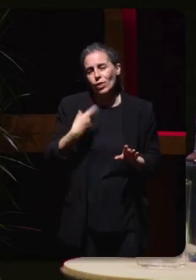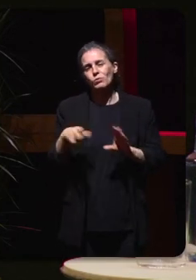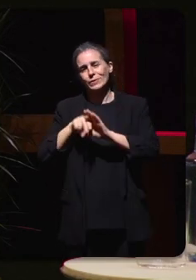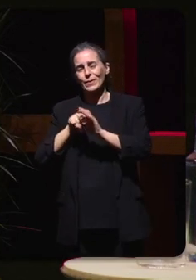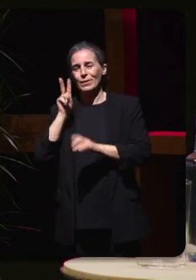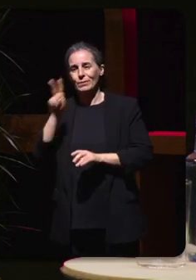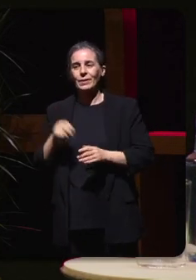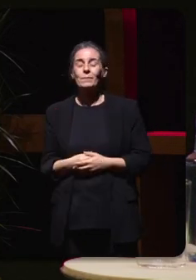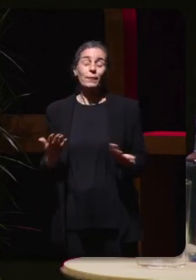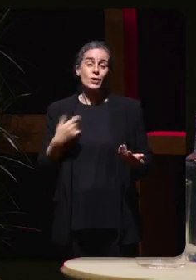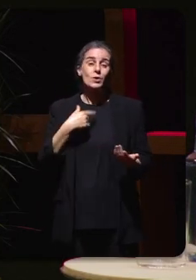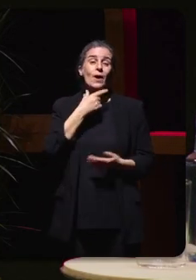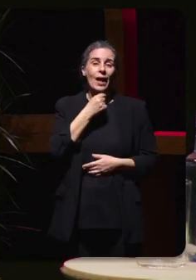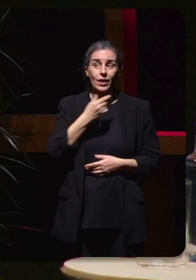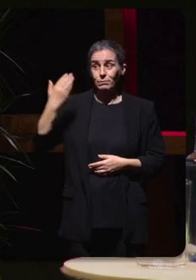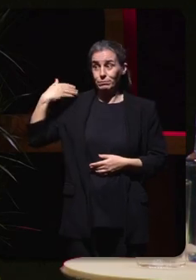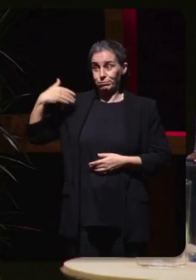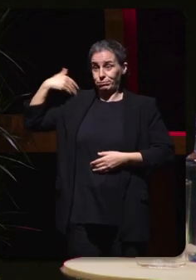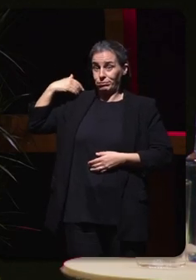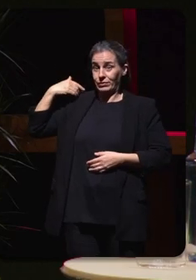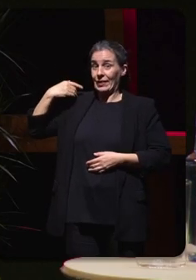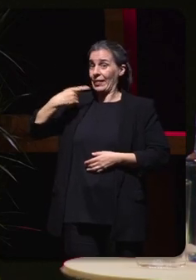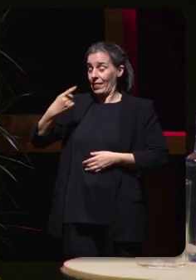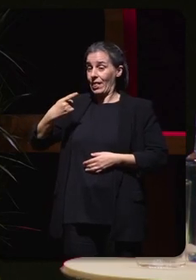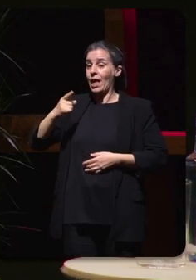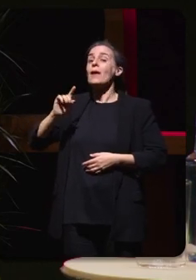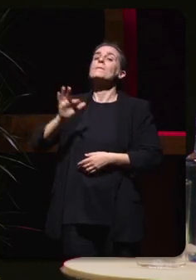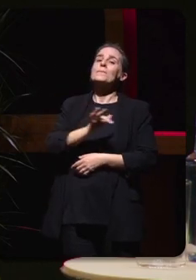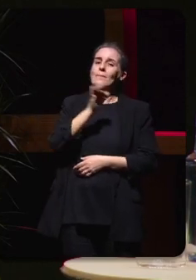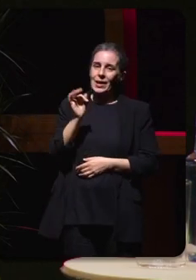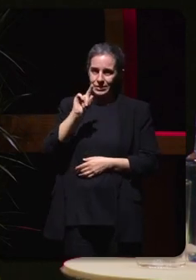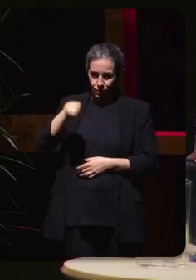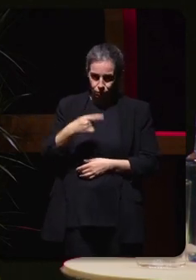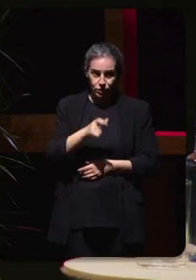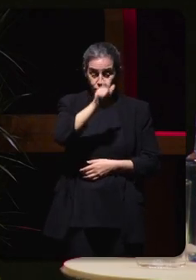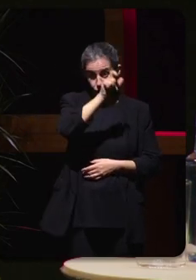cosas, o sea, el haberlo dicho entonces, pero sobre todo la reacción de Paco cuando